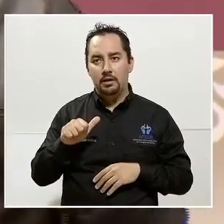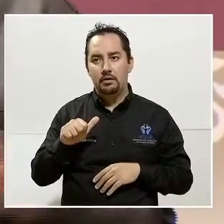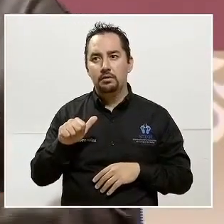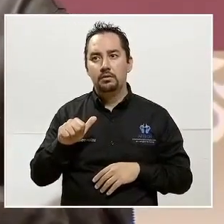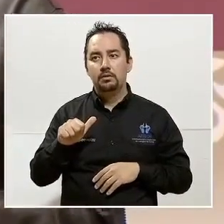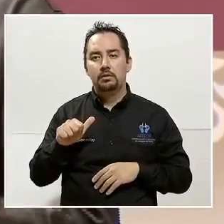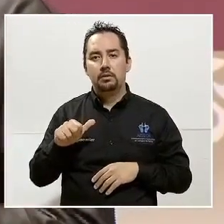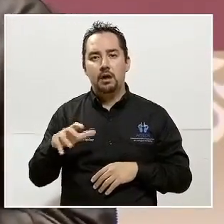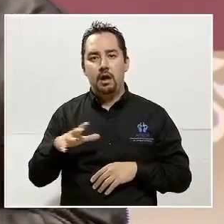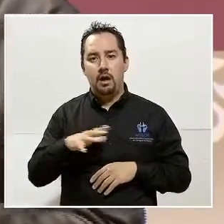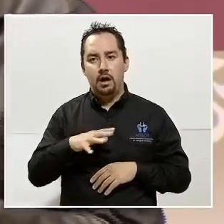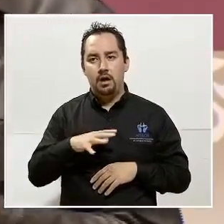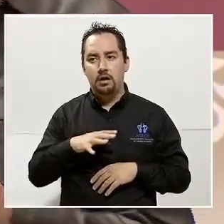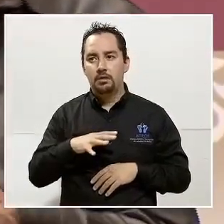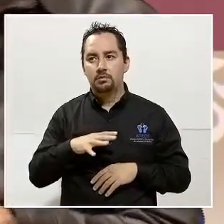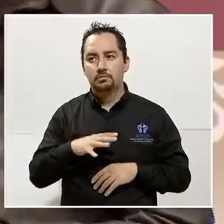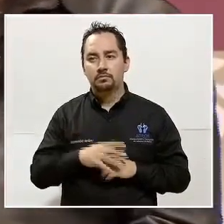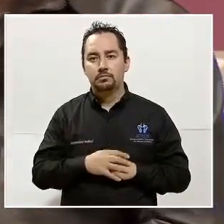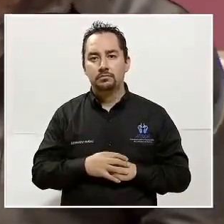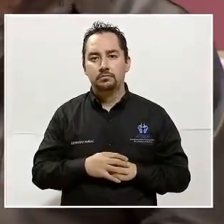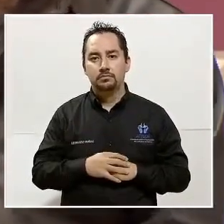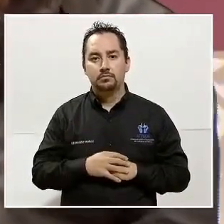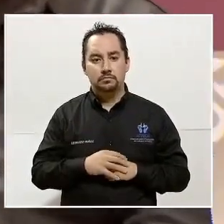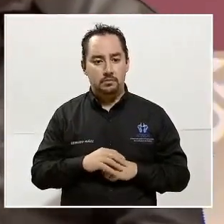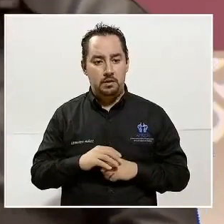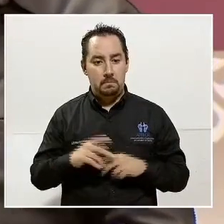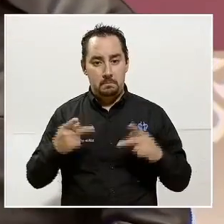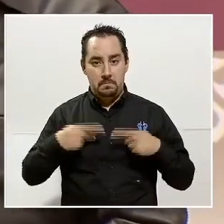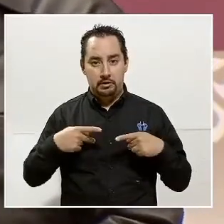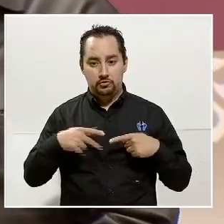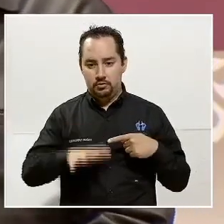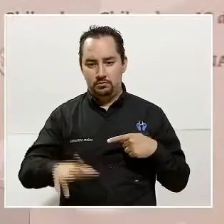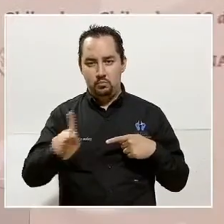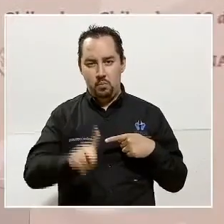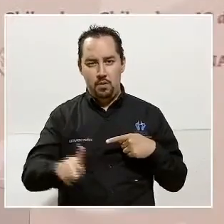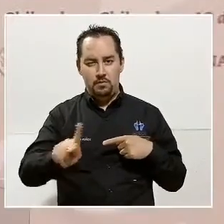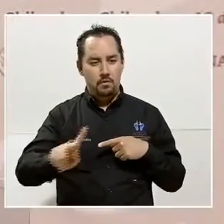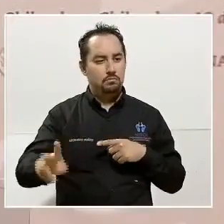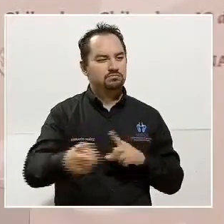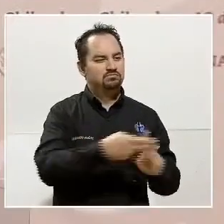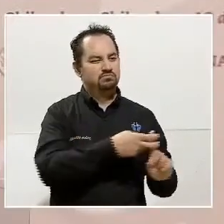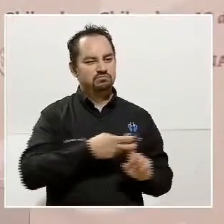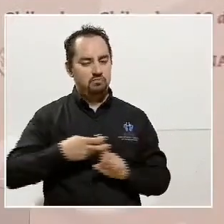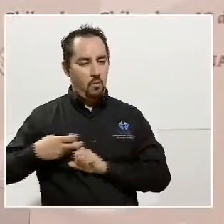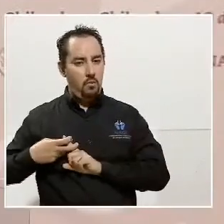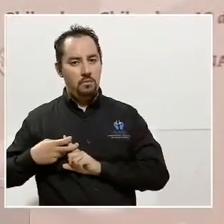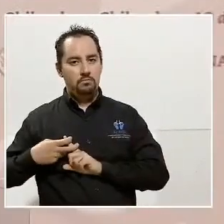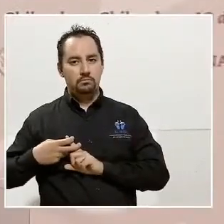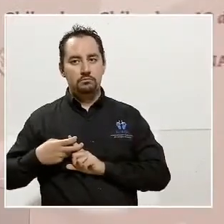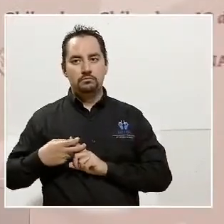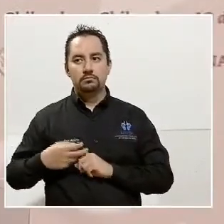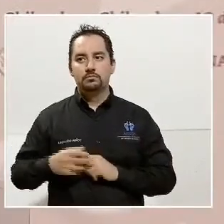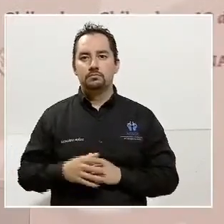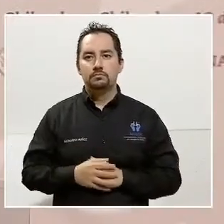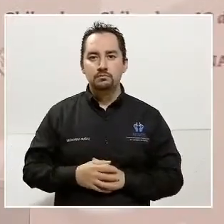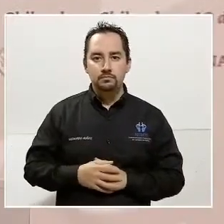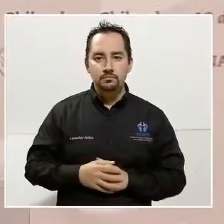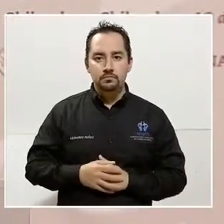secuestra a pobladores de una comunidad en Puebla